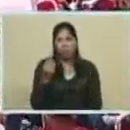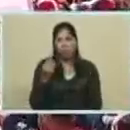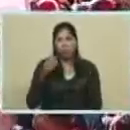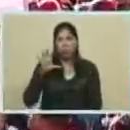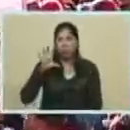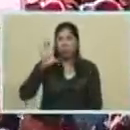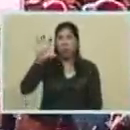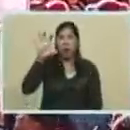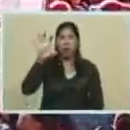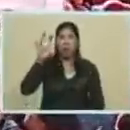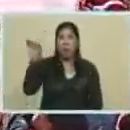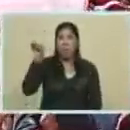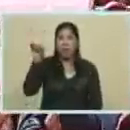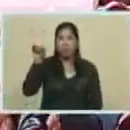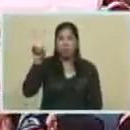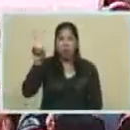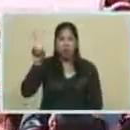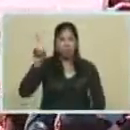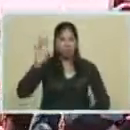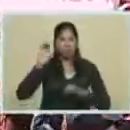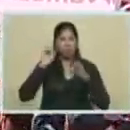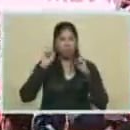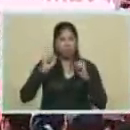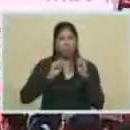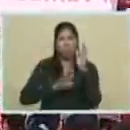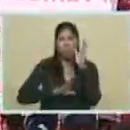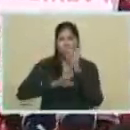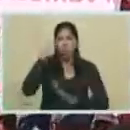patria potencia,